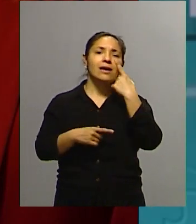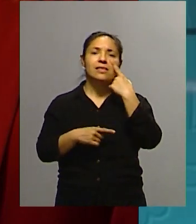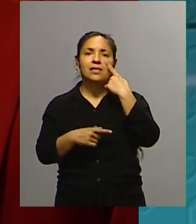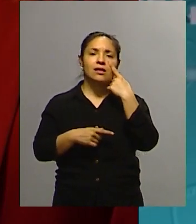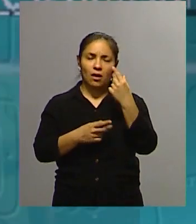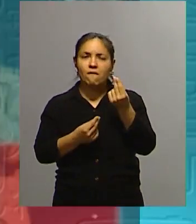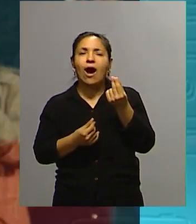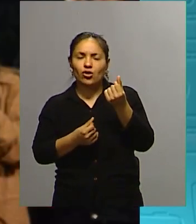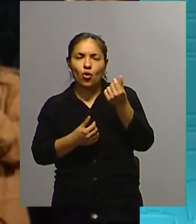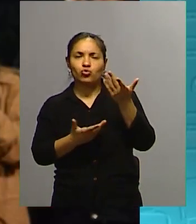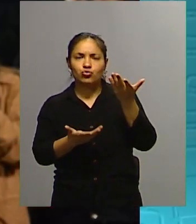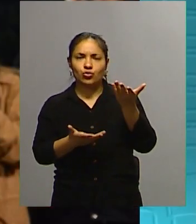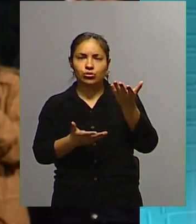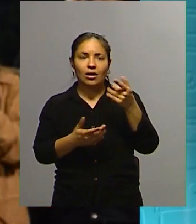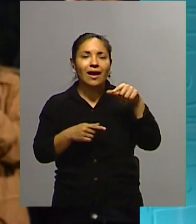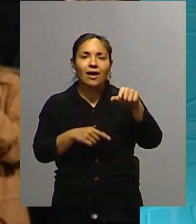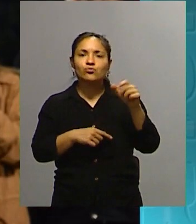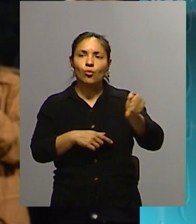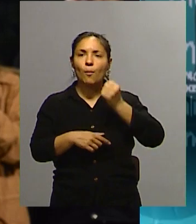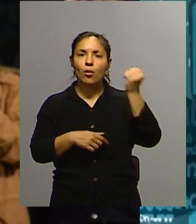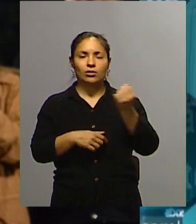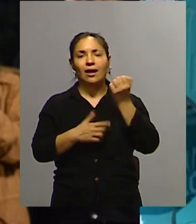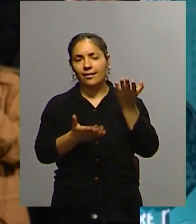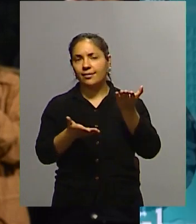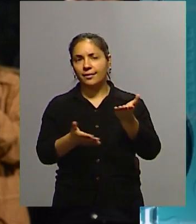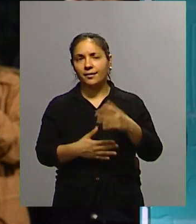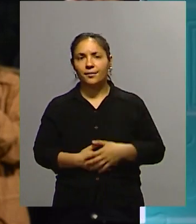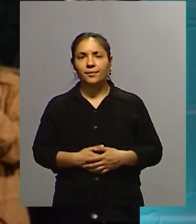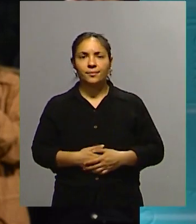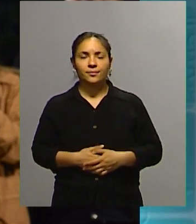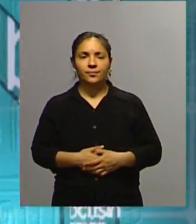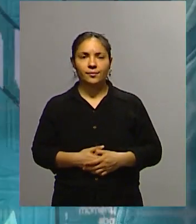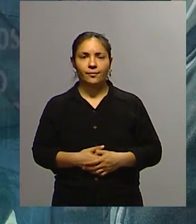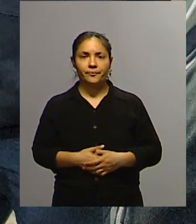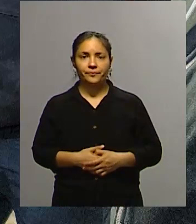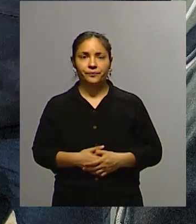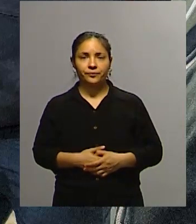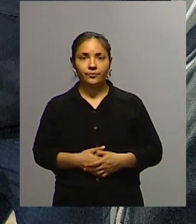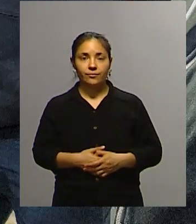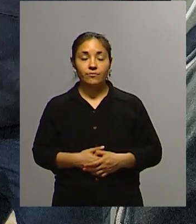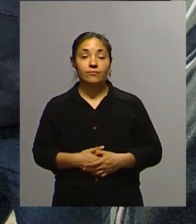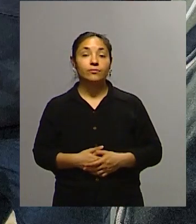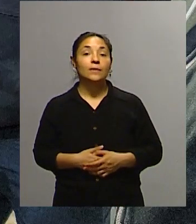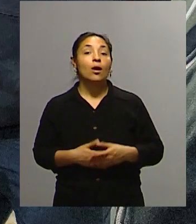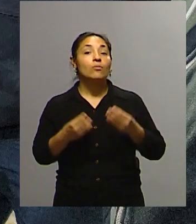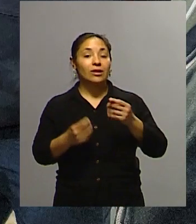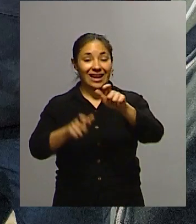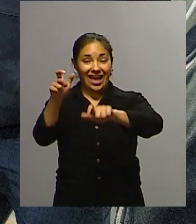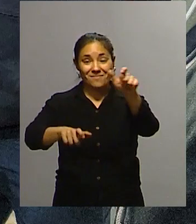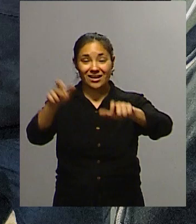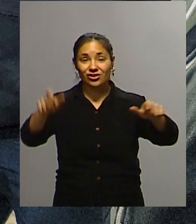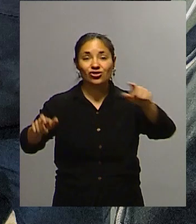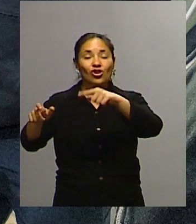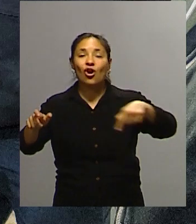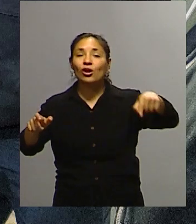valiosos y tenemos que aspirar a eso. Tenemos que aspirar a eso porque la agenda de la gente está en otra cosa.